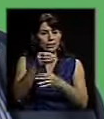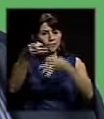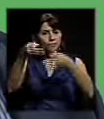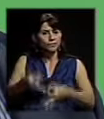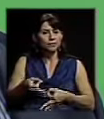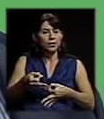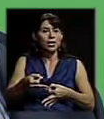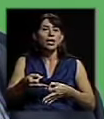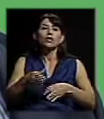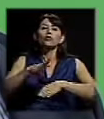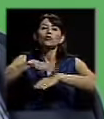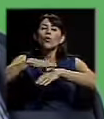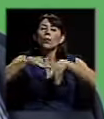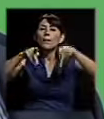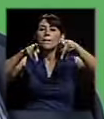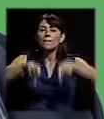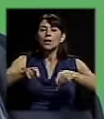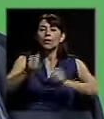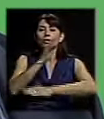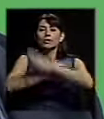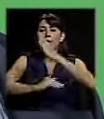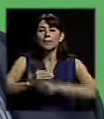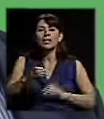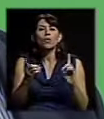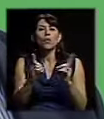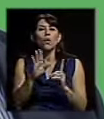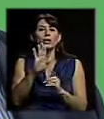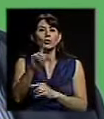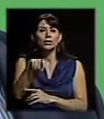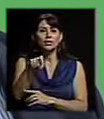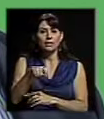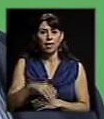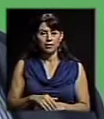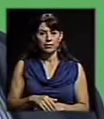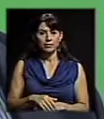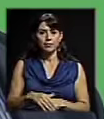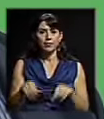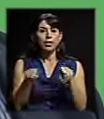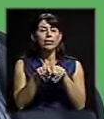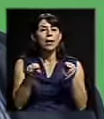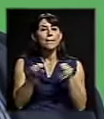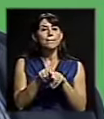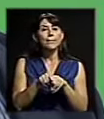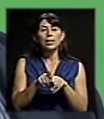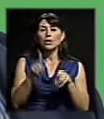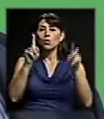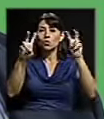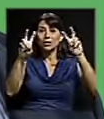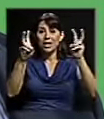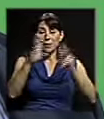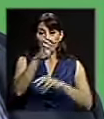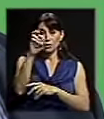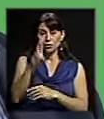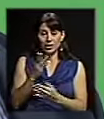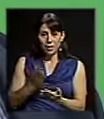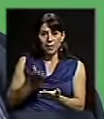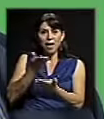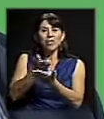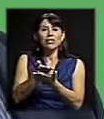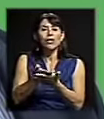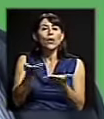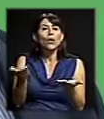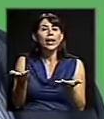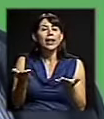la población con discapacidad y sus necesid idades también eh un tema planteado por Costa Rica fue el tema